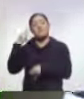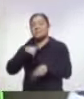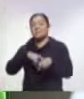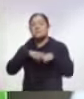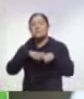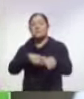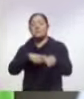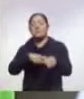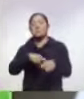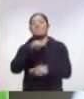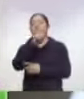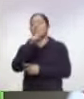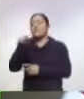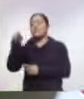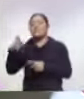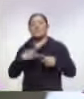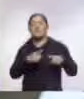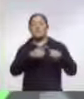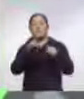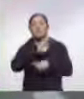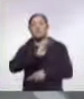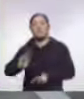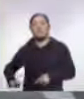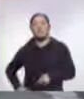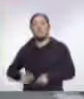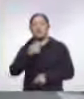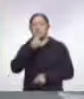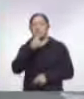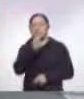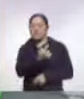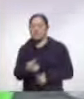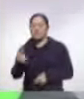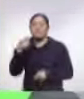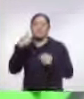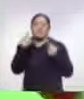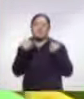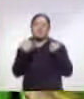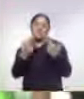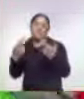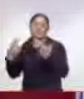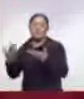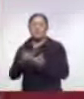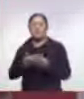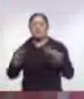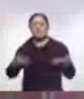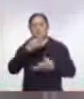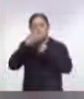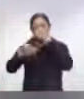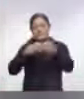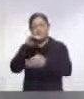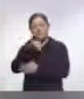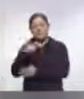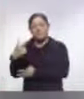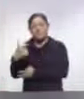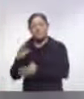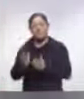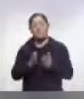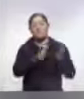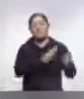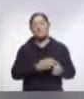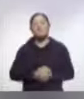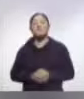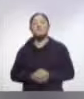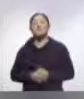sonrisas entre la niñez tlaxcalteca. Para Ahora Noticias, Marian Gómez. Y precisamente fueron los